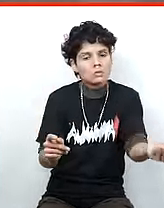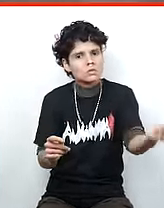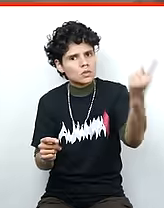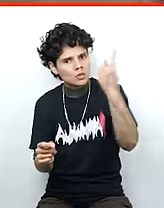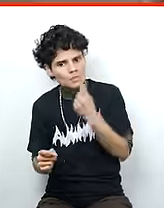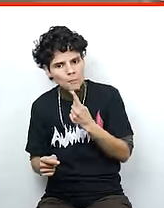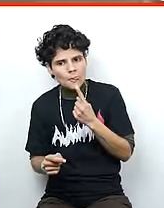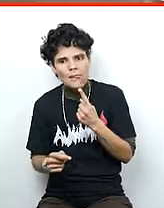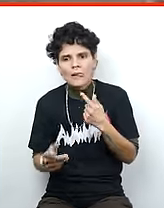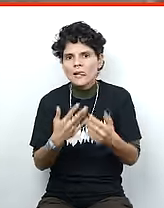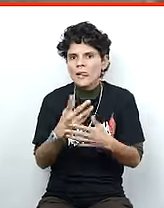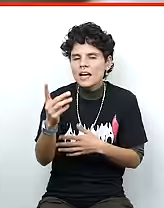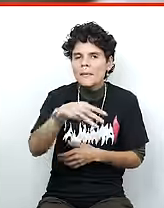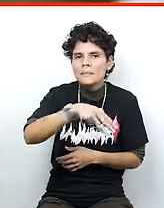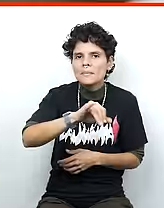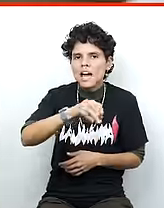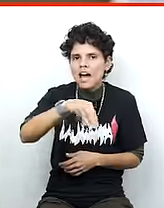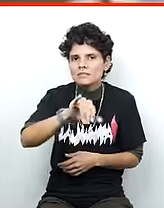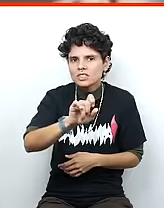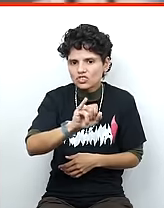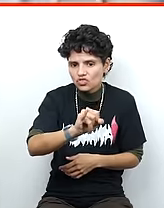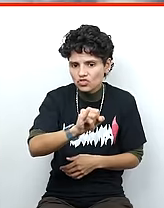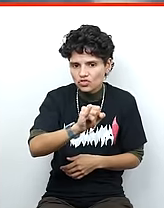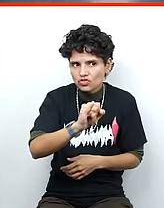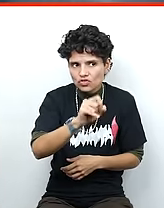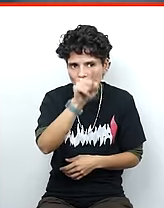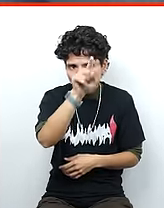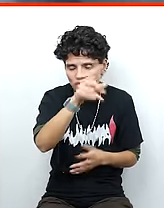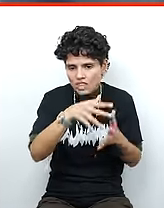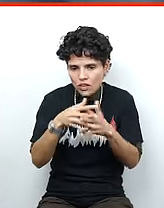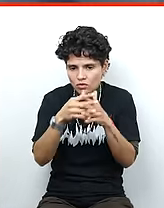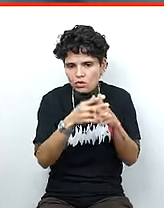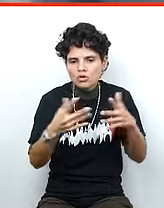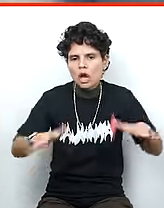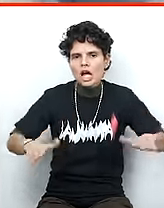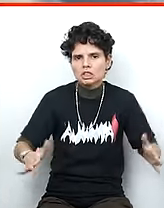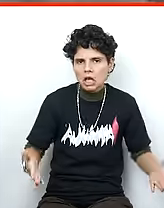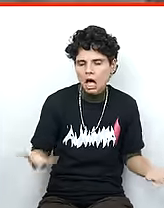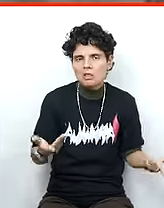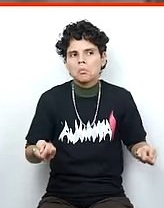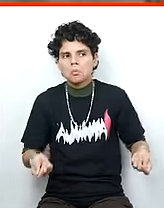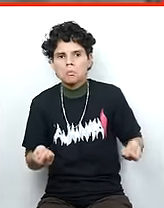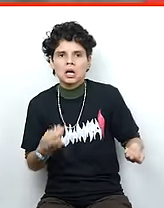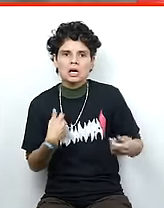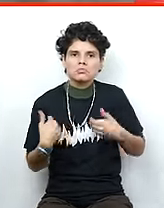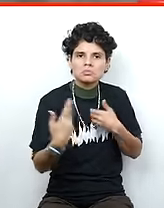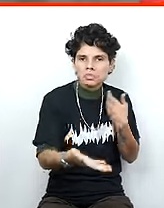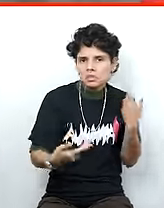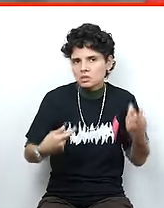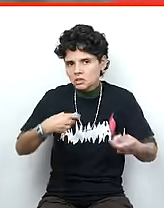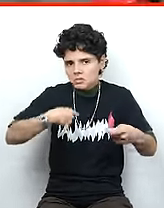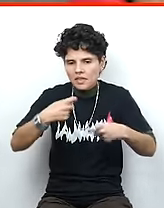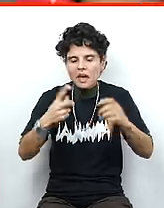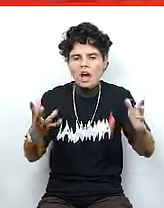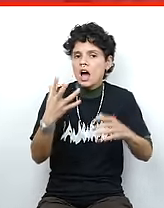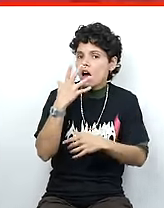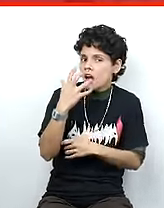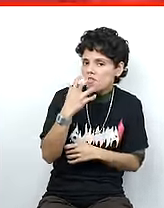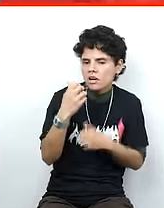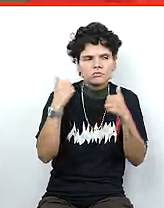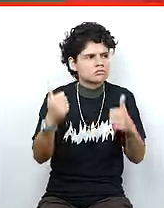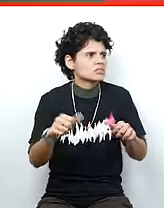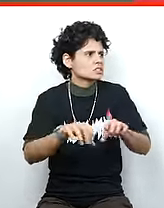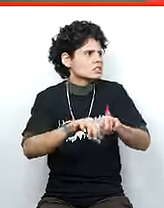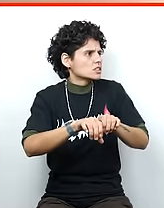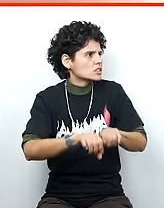llegó, pues, hermano. ¿Esto dónde? ¿Miami? En Miami. Llegó para allá, le hizo su asado. Sí. Yo. ¿Y grabaron ahí, pa? Sí,